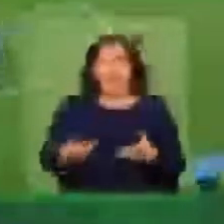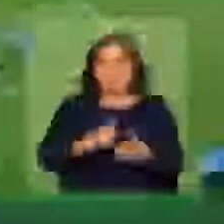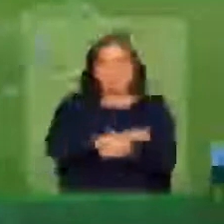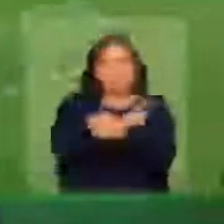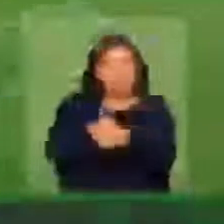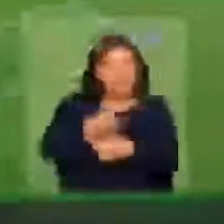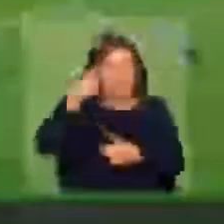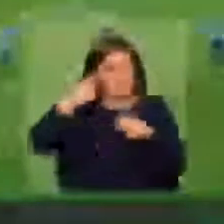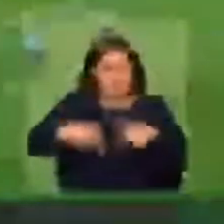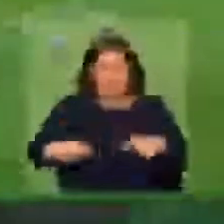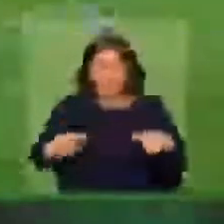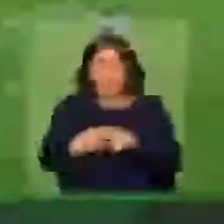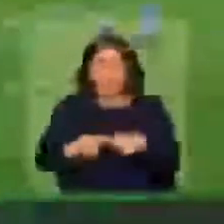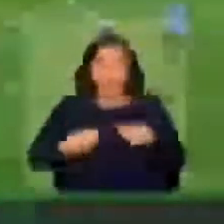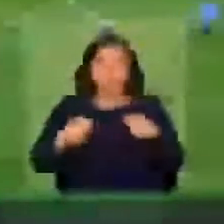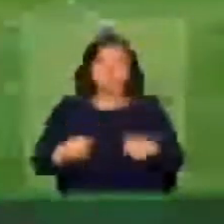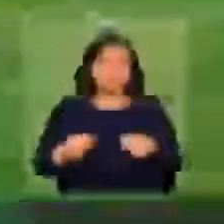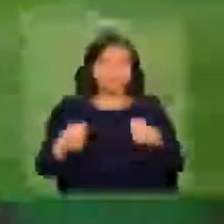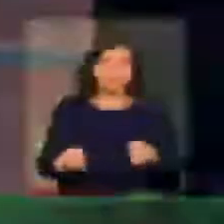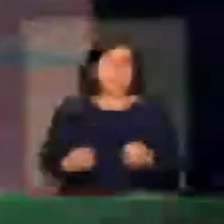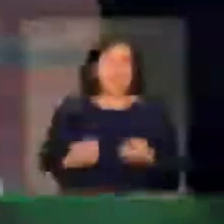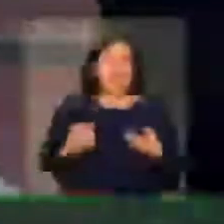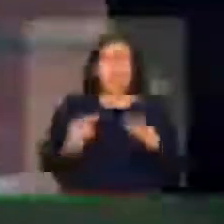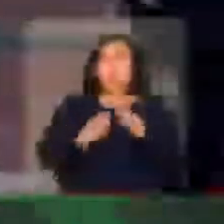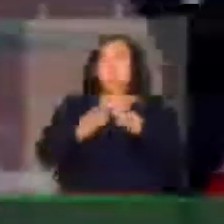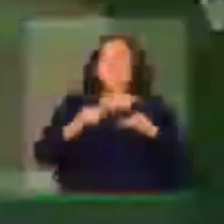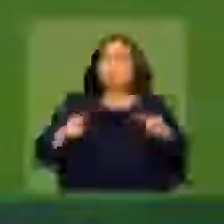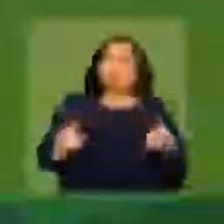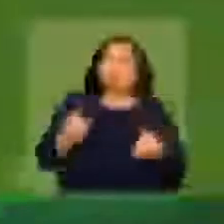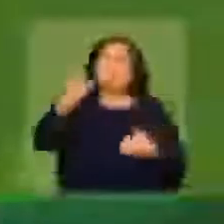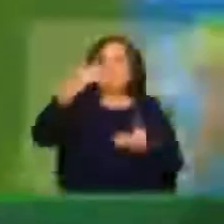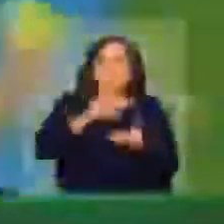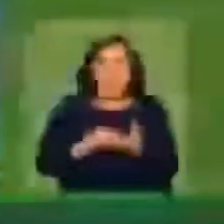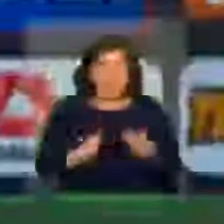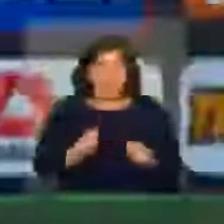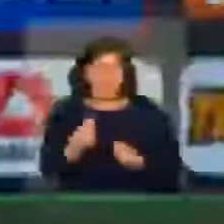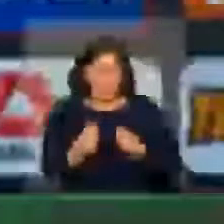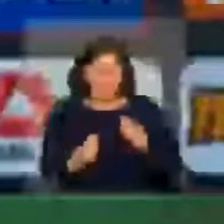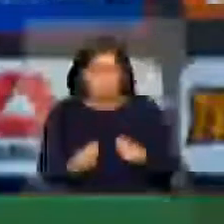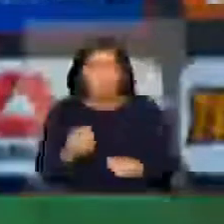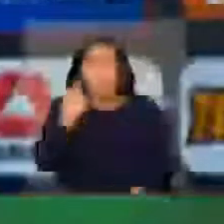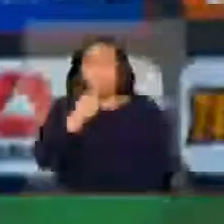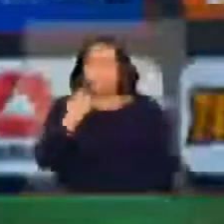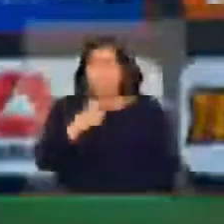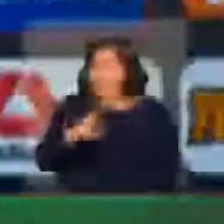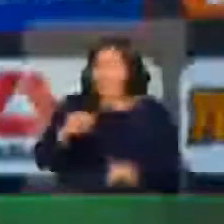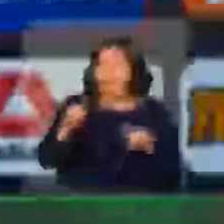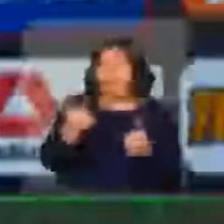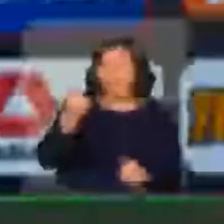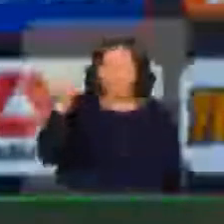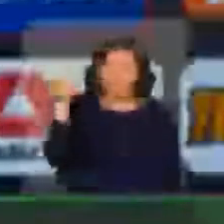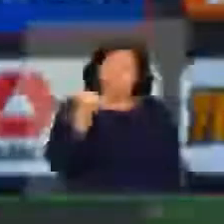partidos, en que hay muchos jugadores debutantes, en que faltan jugadores importantes.